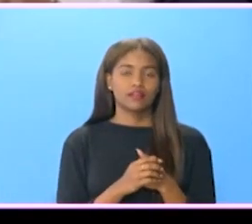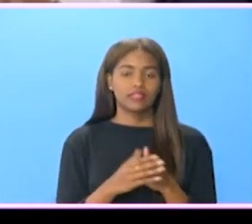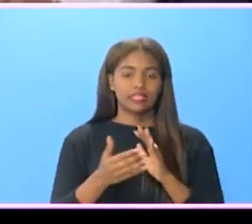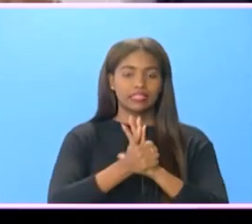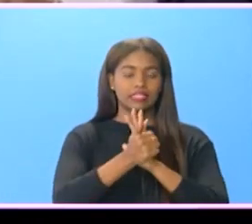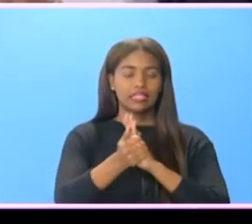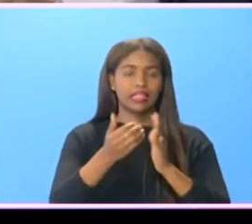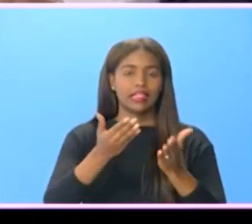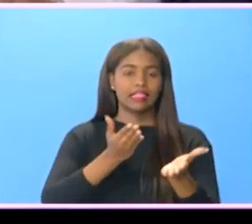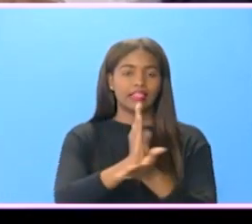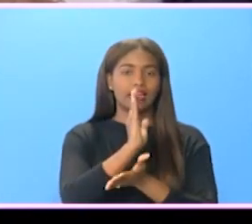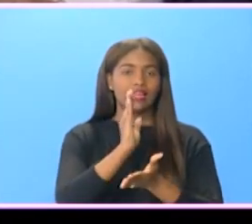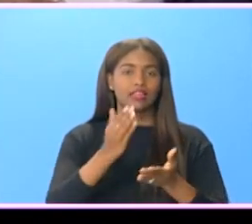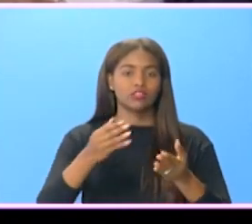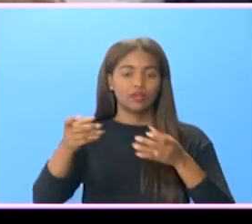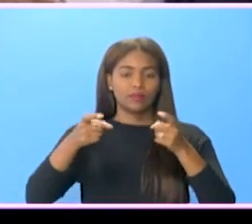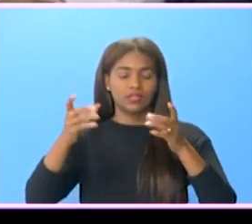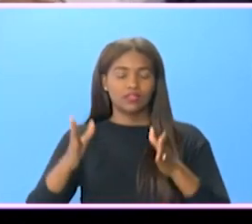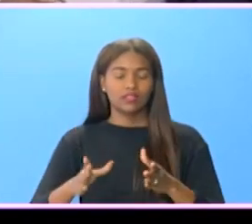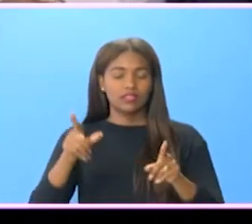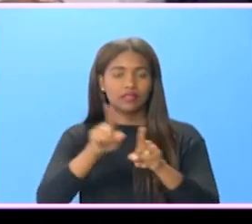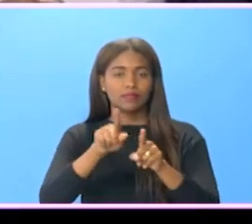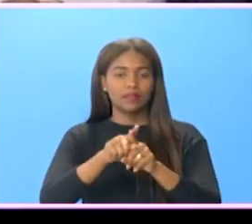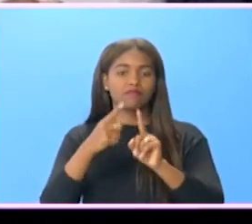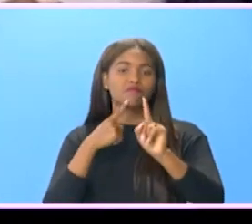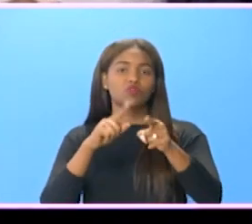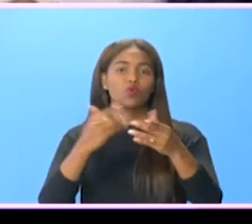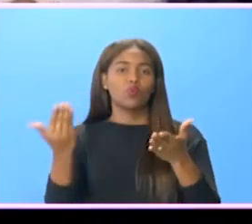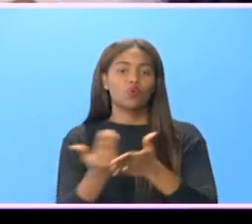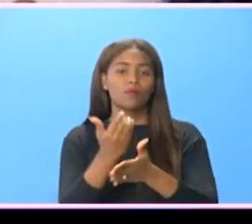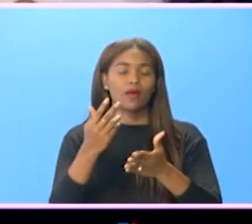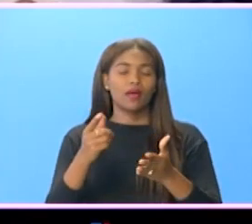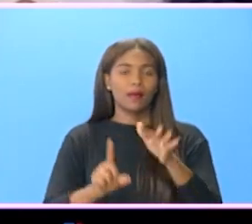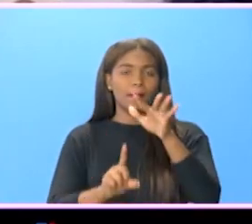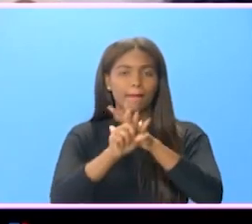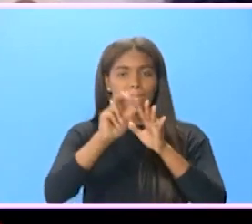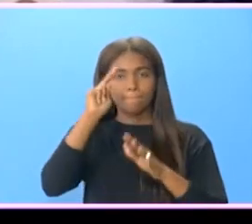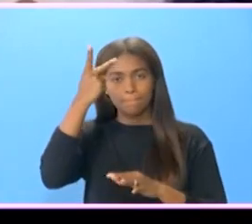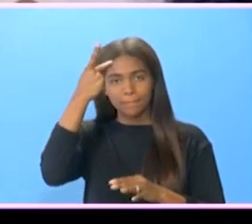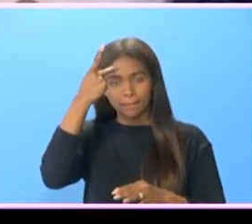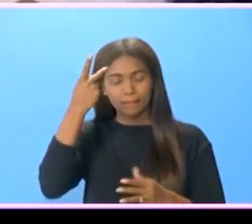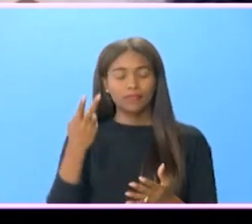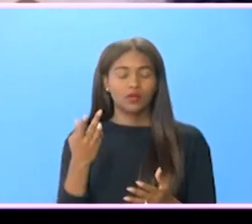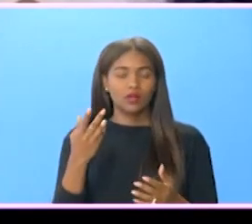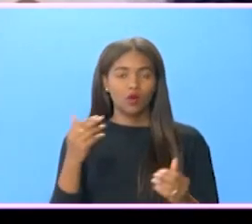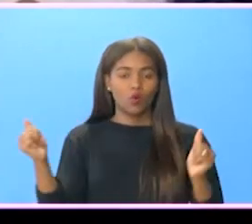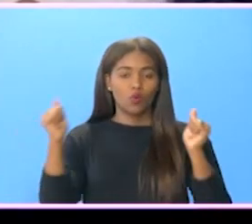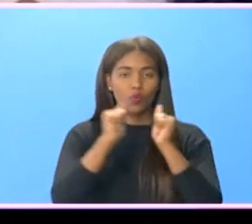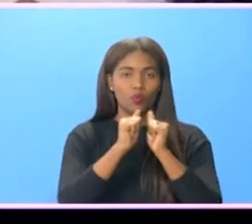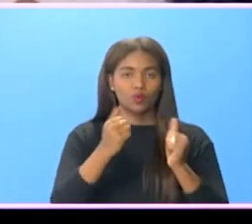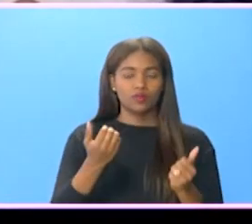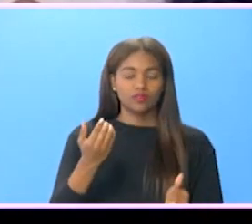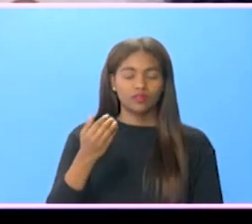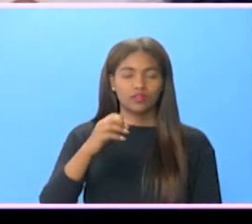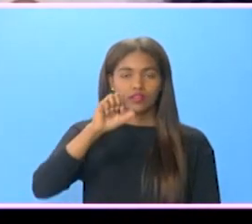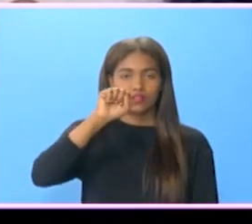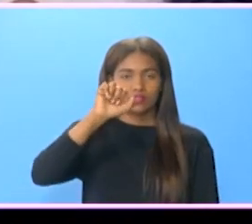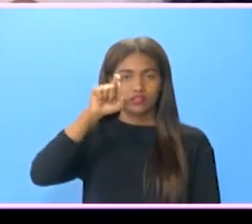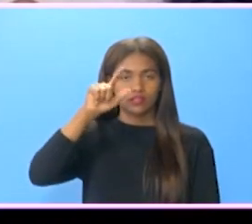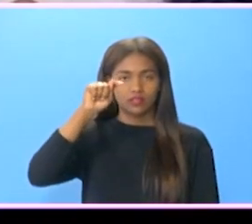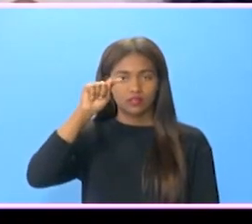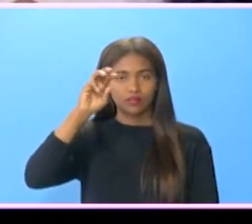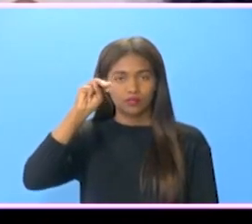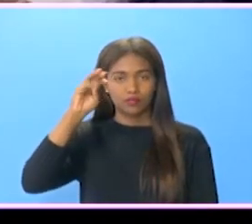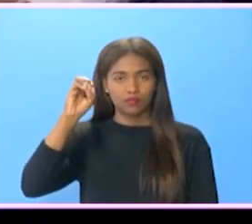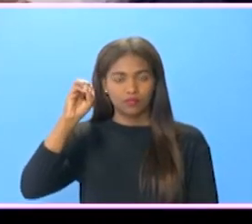derecho administrativo y un miembro de una nueva generación de políticos dominicanos, el compañero Sigmund Freud, en